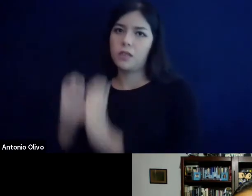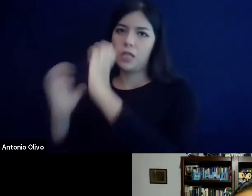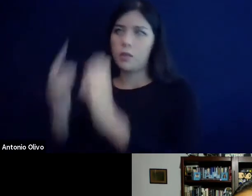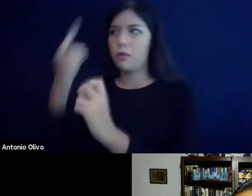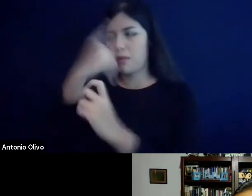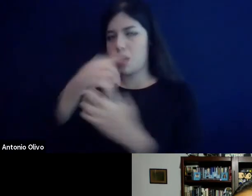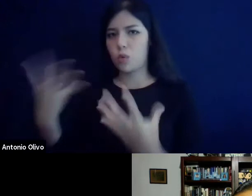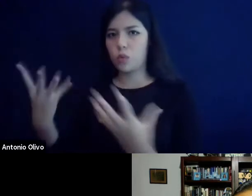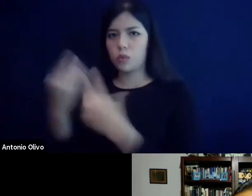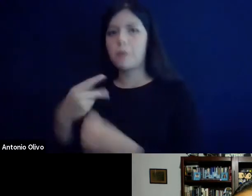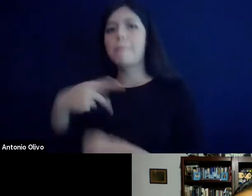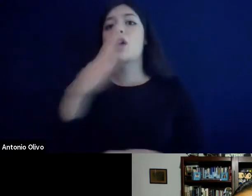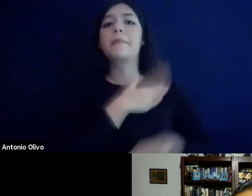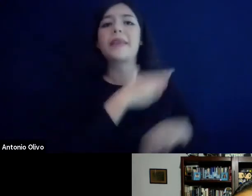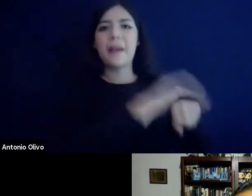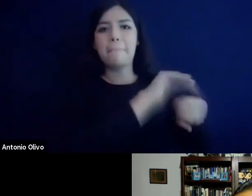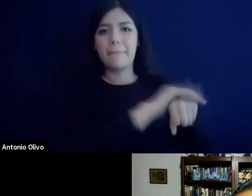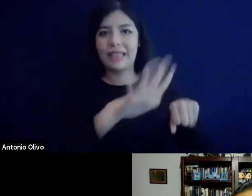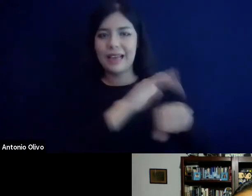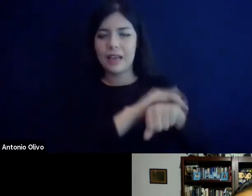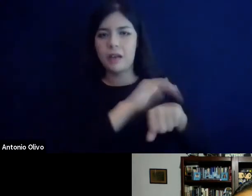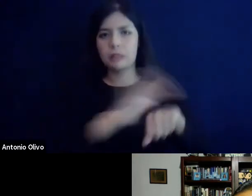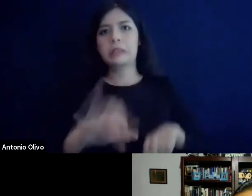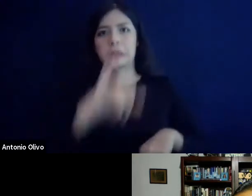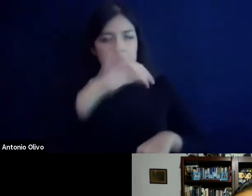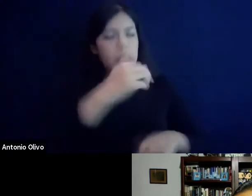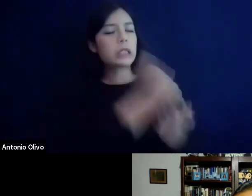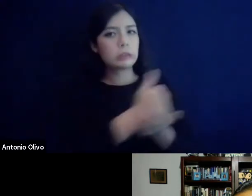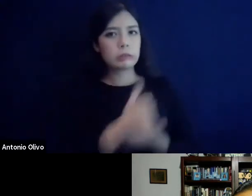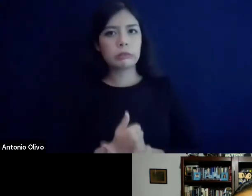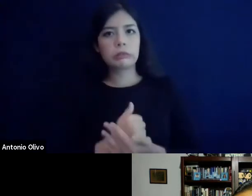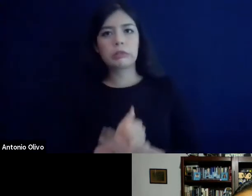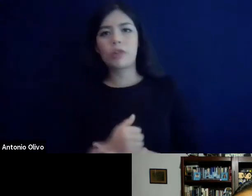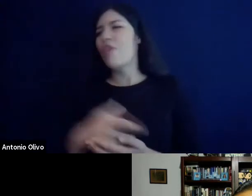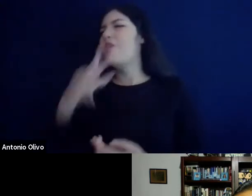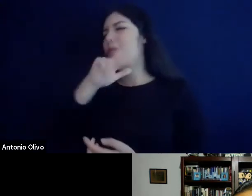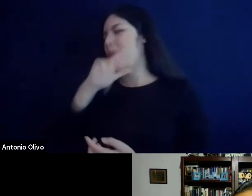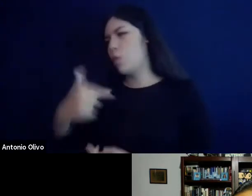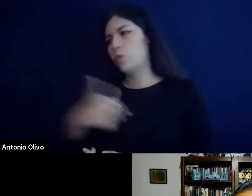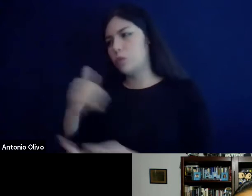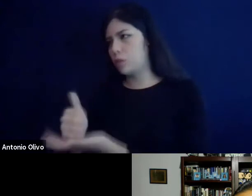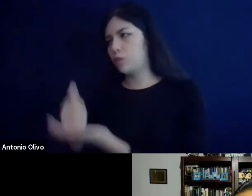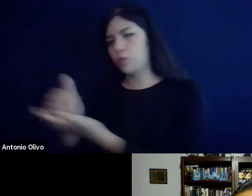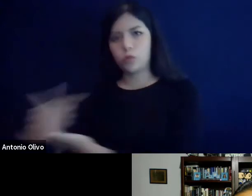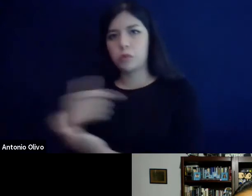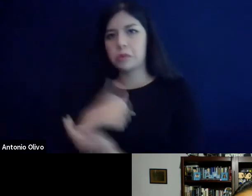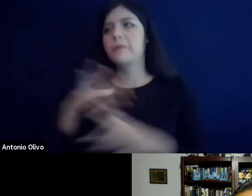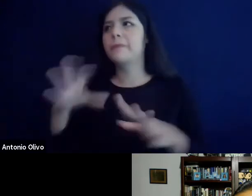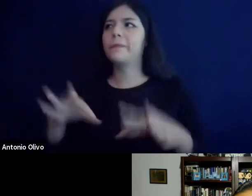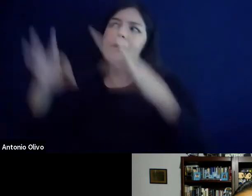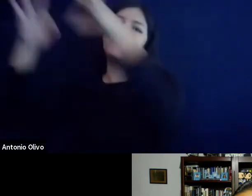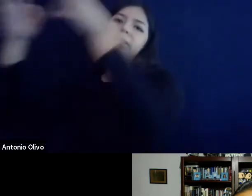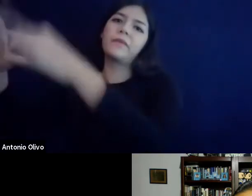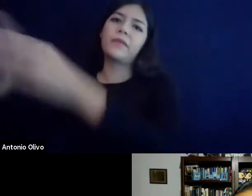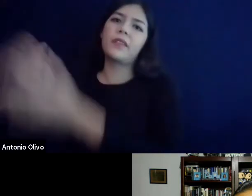llevaba. Pero, y pues al llevarla ella sí tuvo más convivencia con